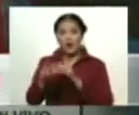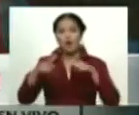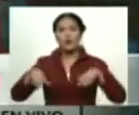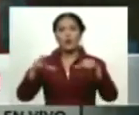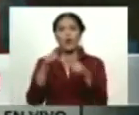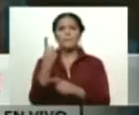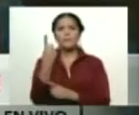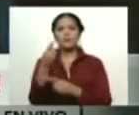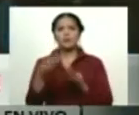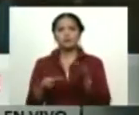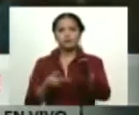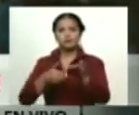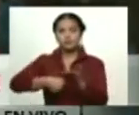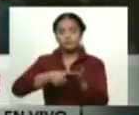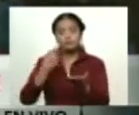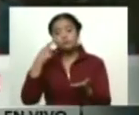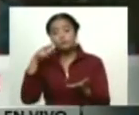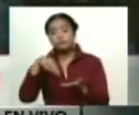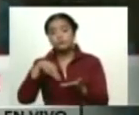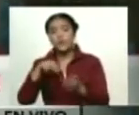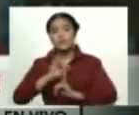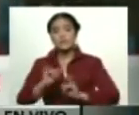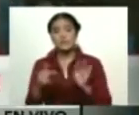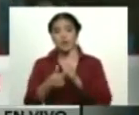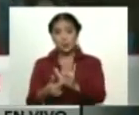herradura electoral para, una vez